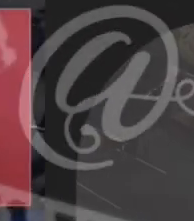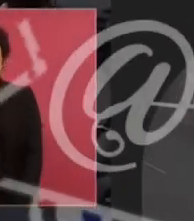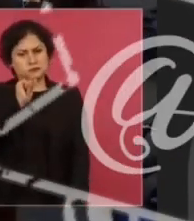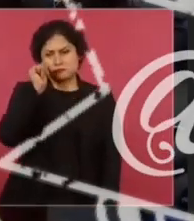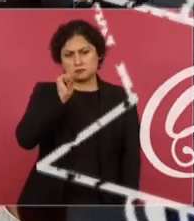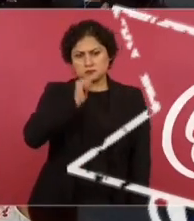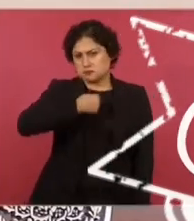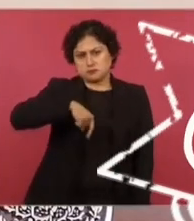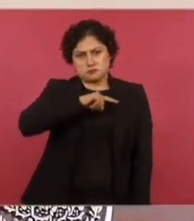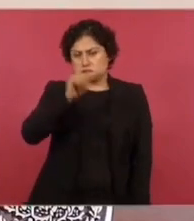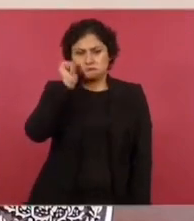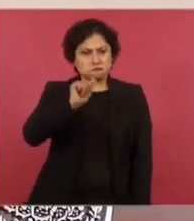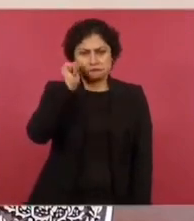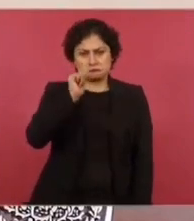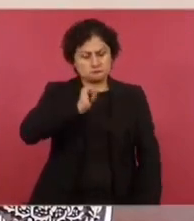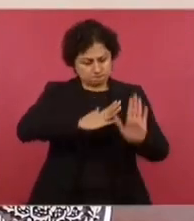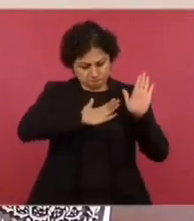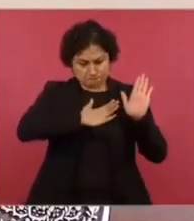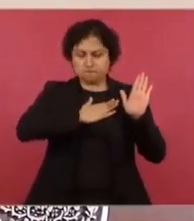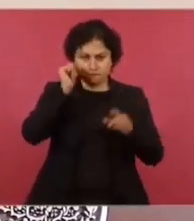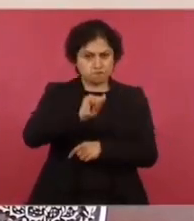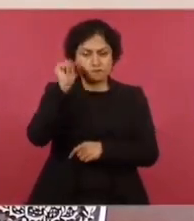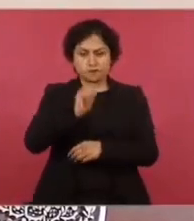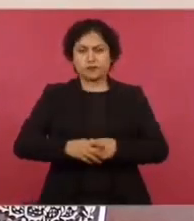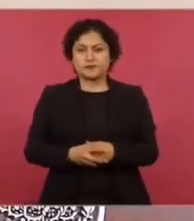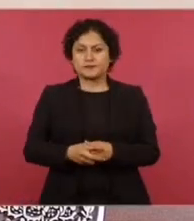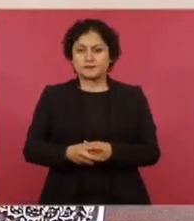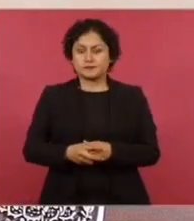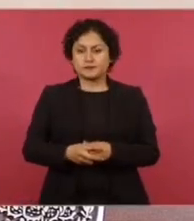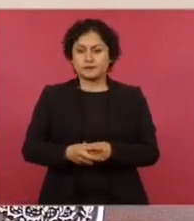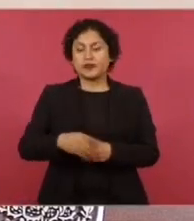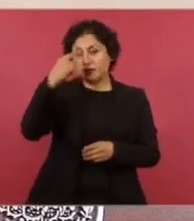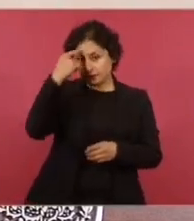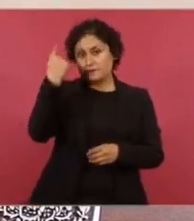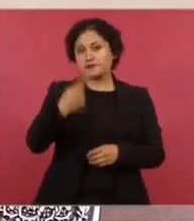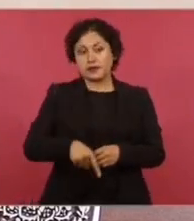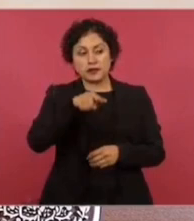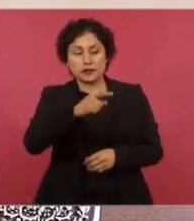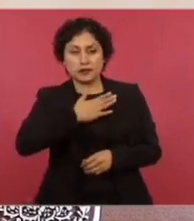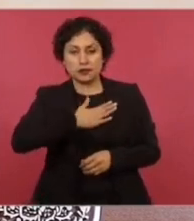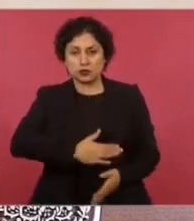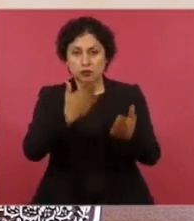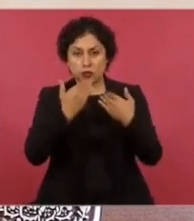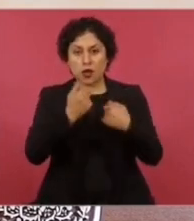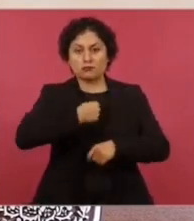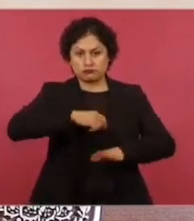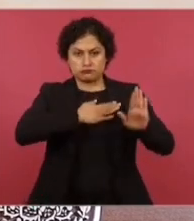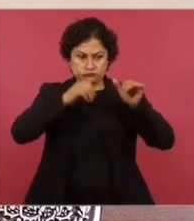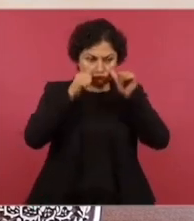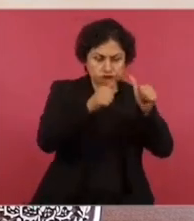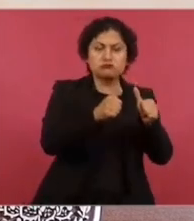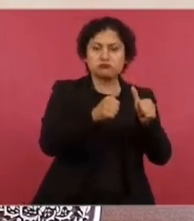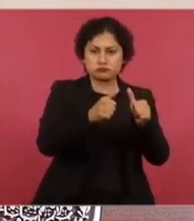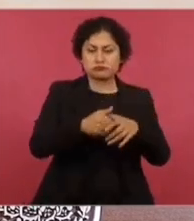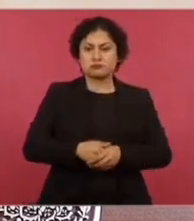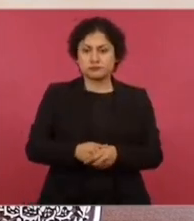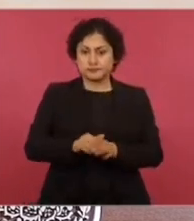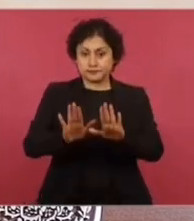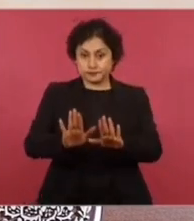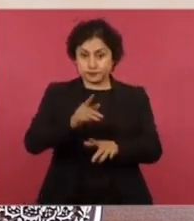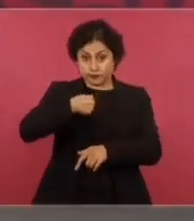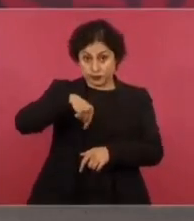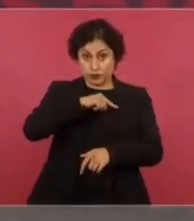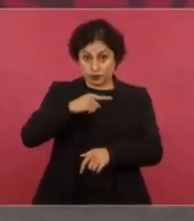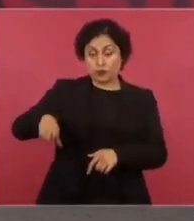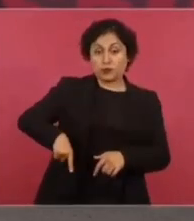siempre hemos estado este comprometidos a que no se cometan injusticias en nuestro gobierno